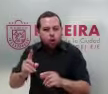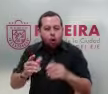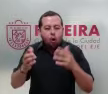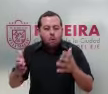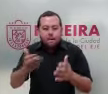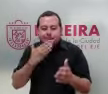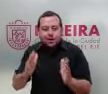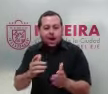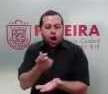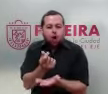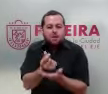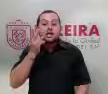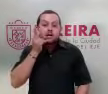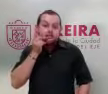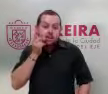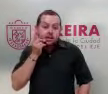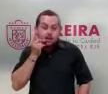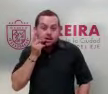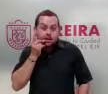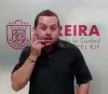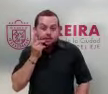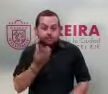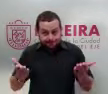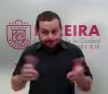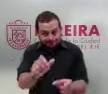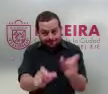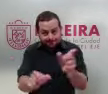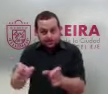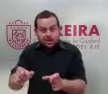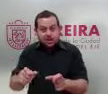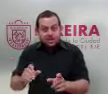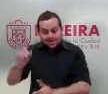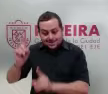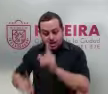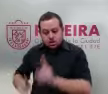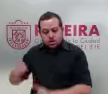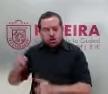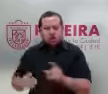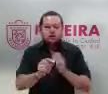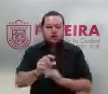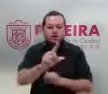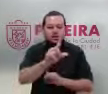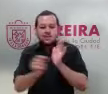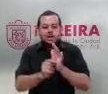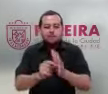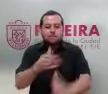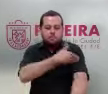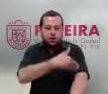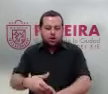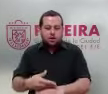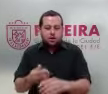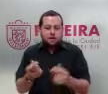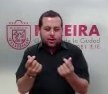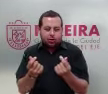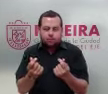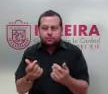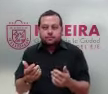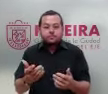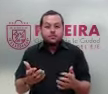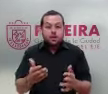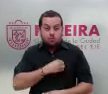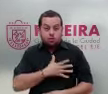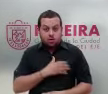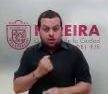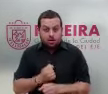los empleos que Pereira necesita. Estas determinaciones tienen un total de 100 mil millones de pesos. Vamos a hacer una generación